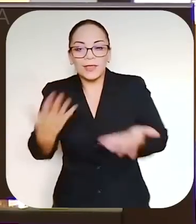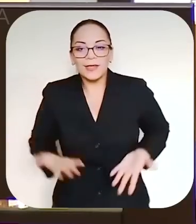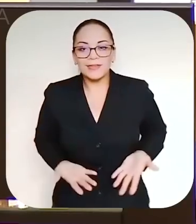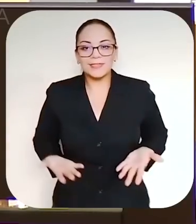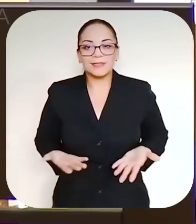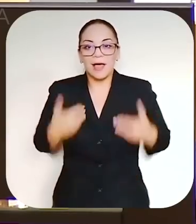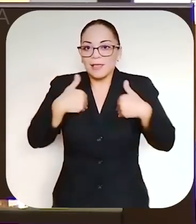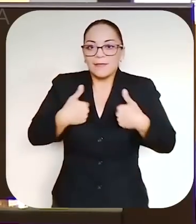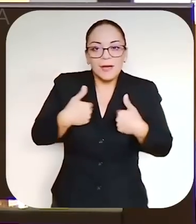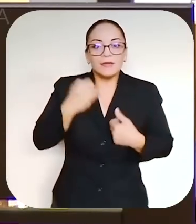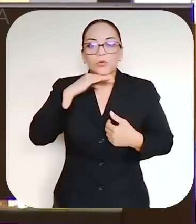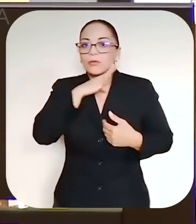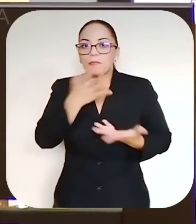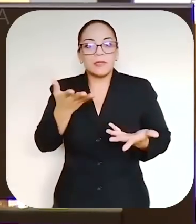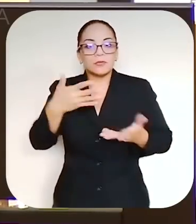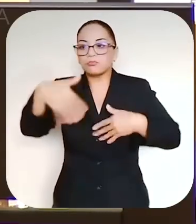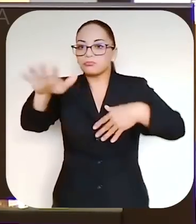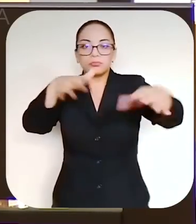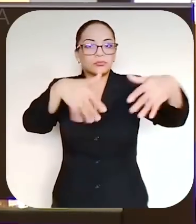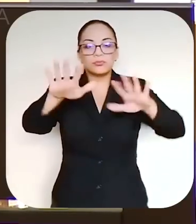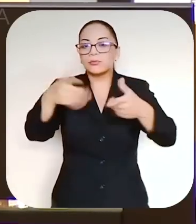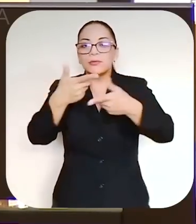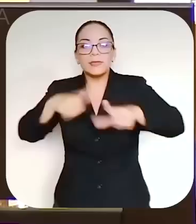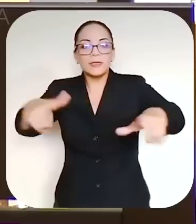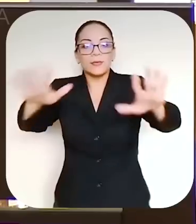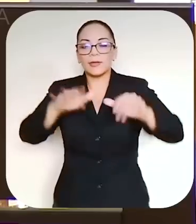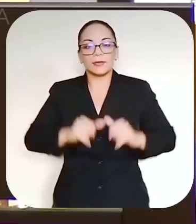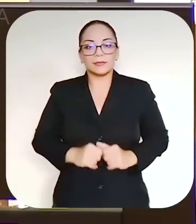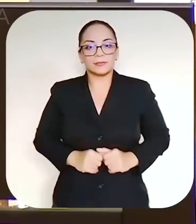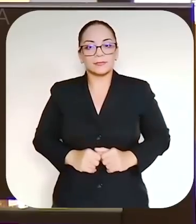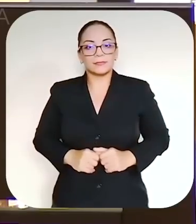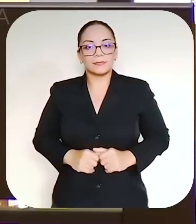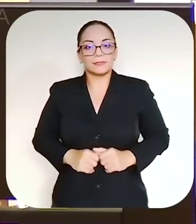pasaporte para que nuestros animales y la contaminación